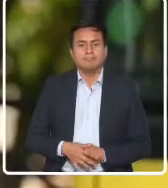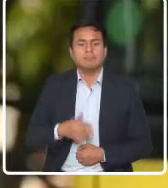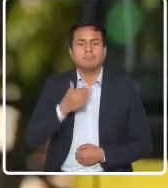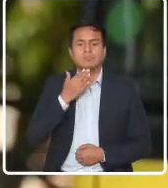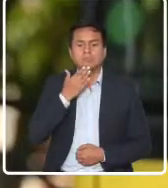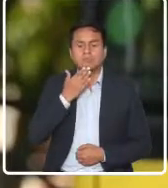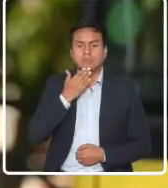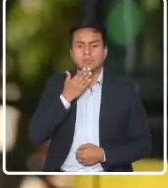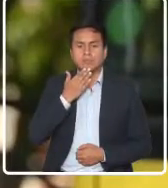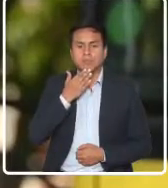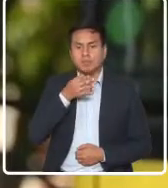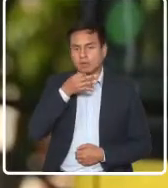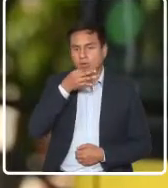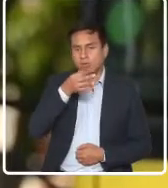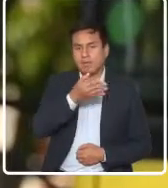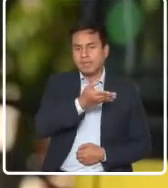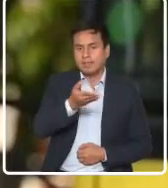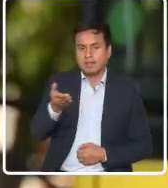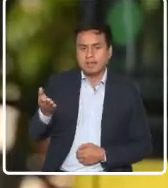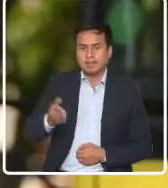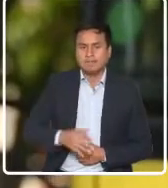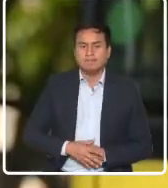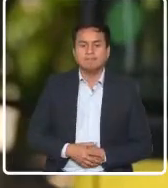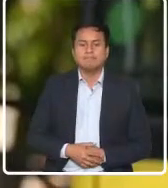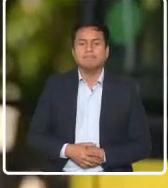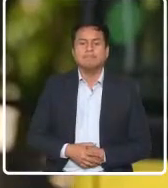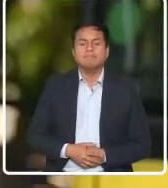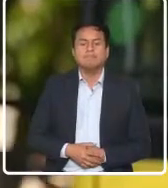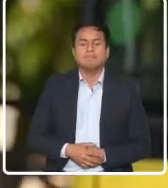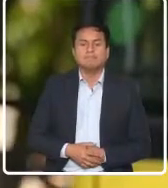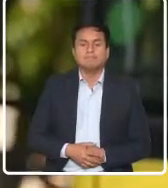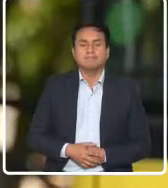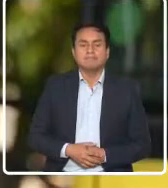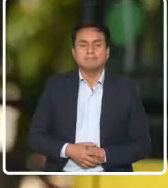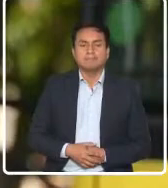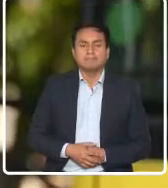También les comentaré, ¿no?